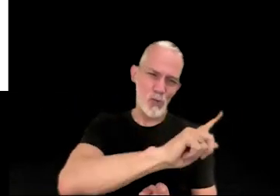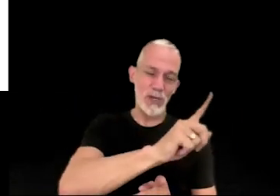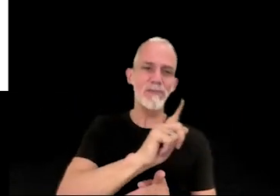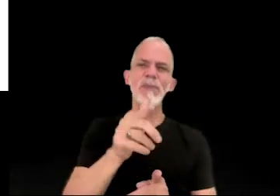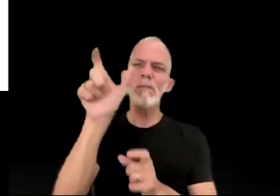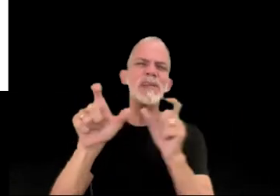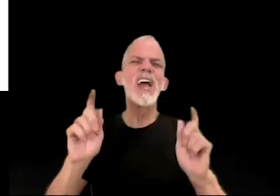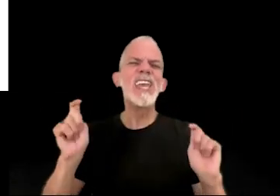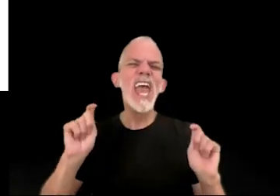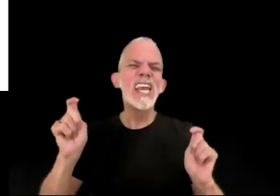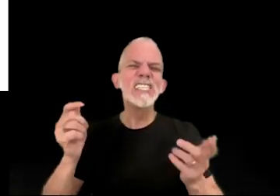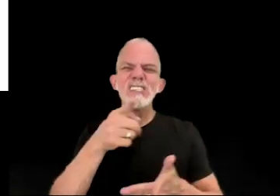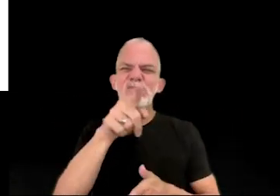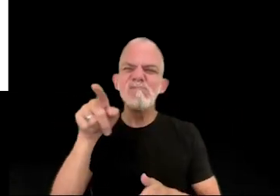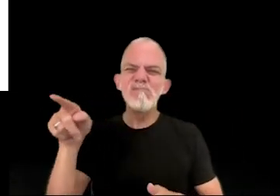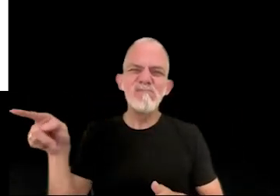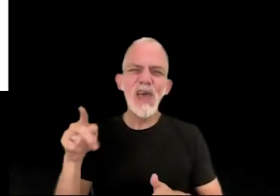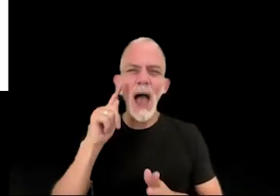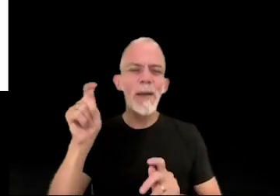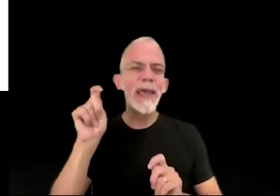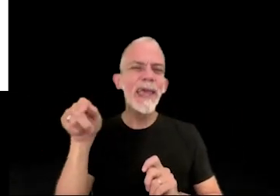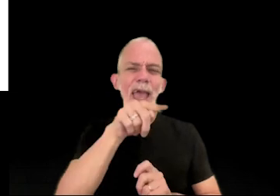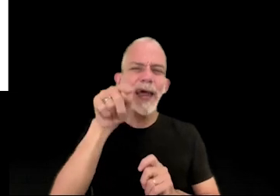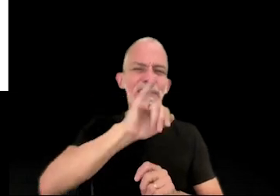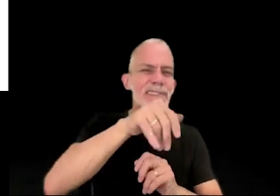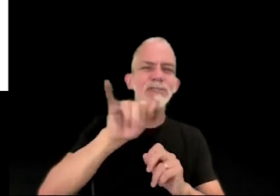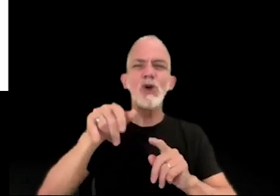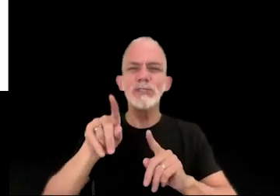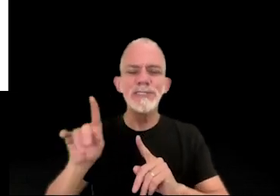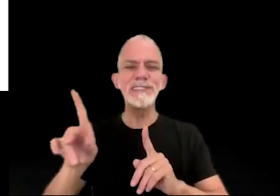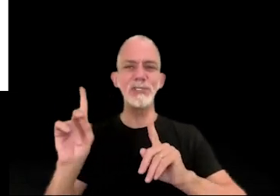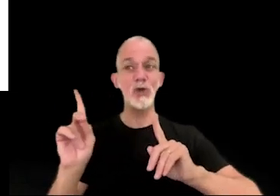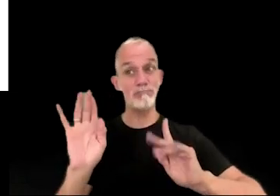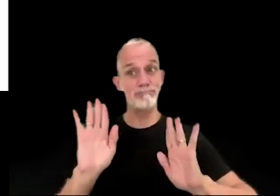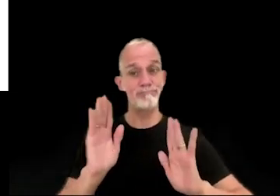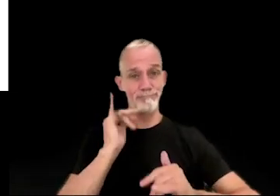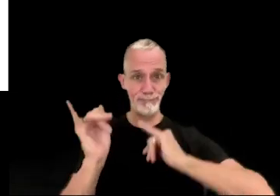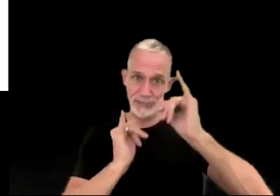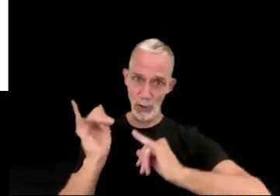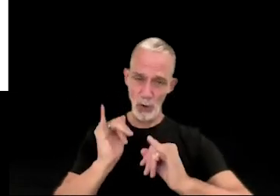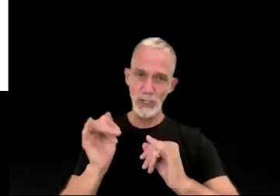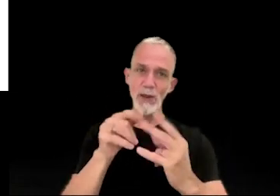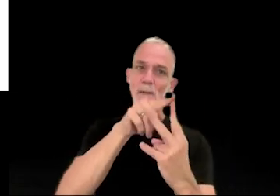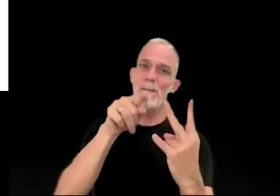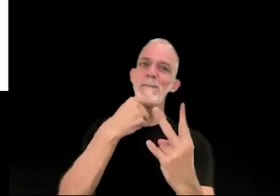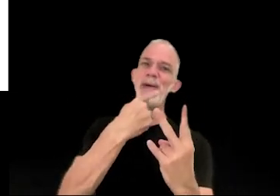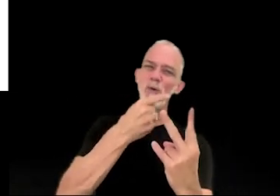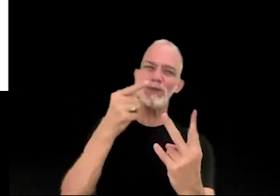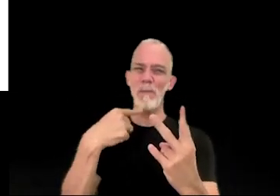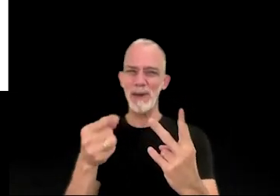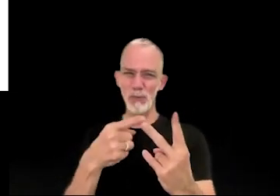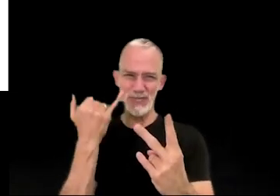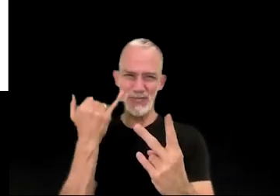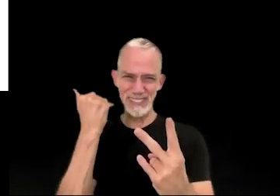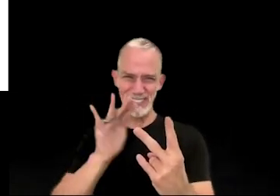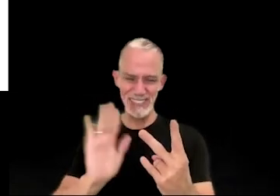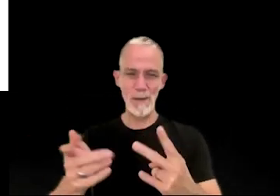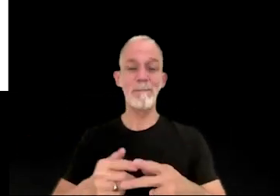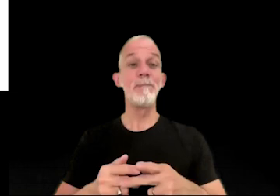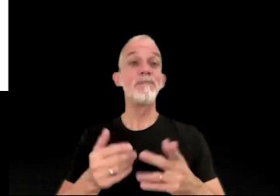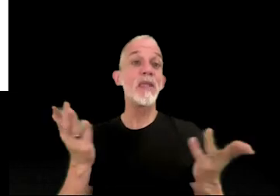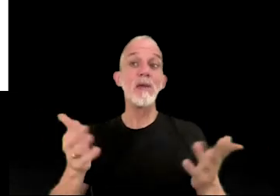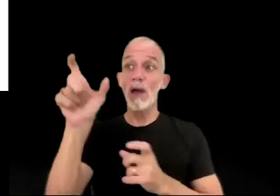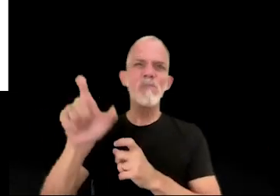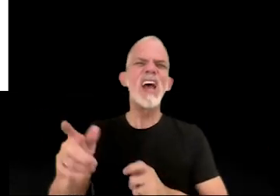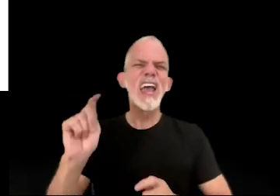acceder, vamos a reiterar algunas cositas que quizás les fui introduciendo en el desarrollo de las dos preguntas anteriores. El